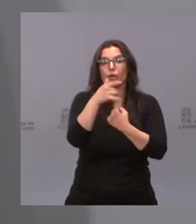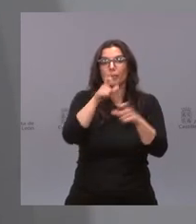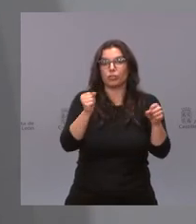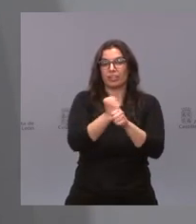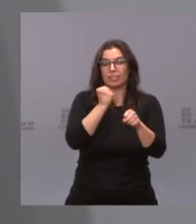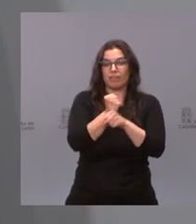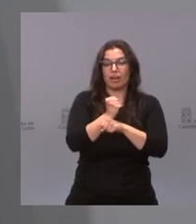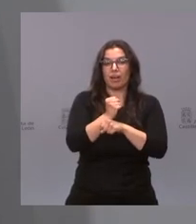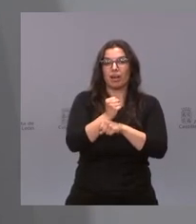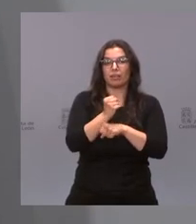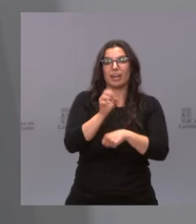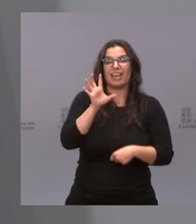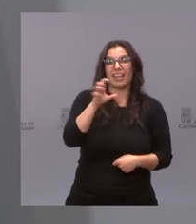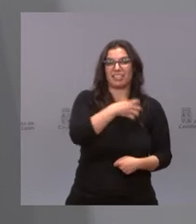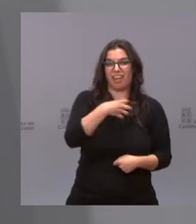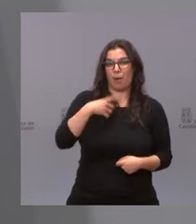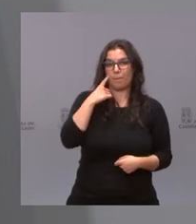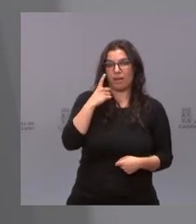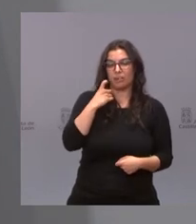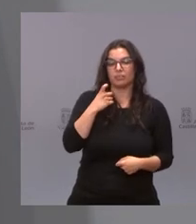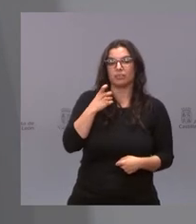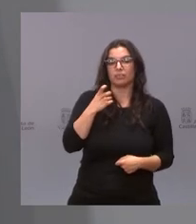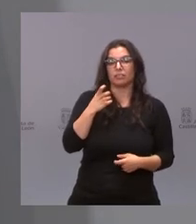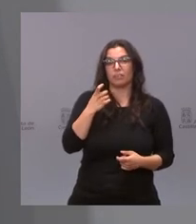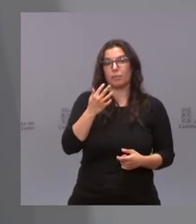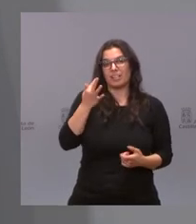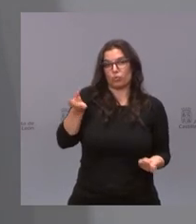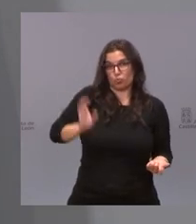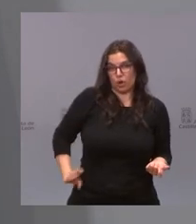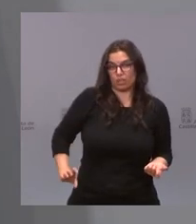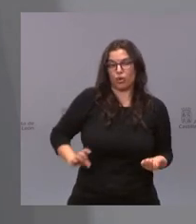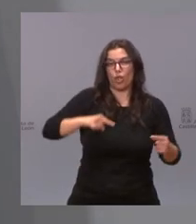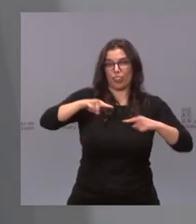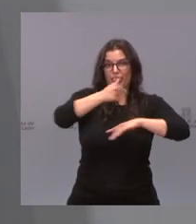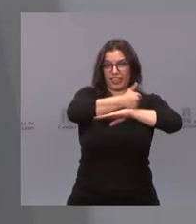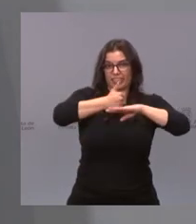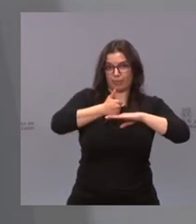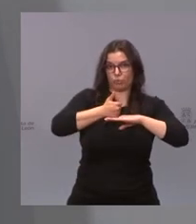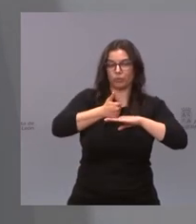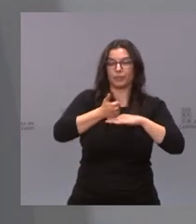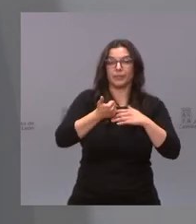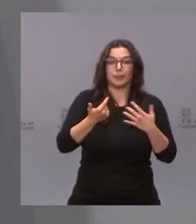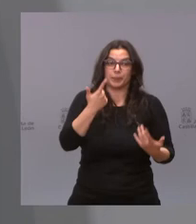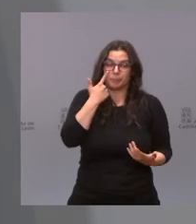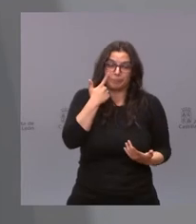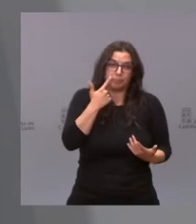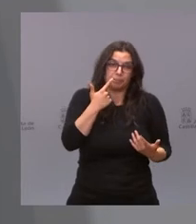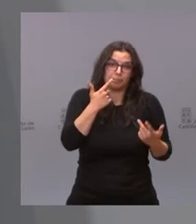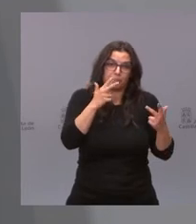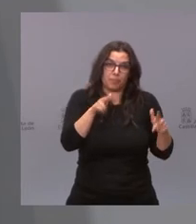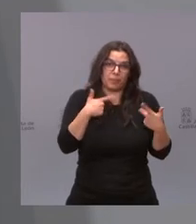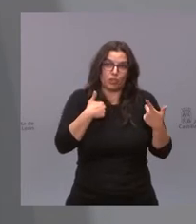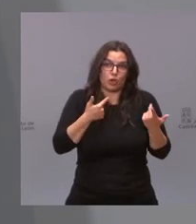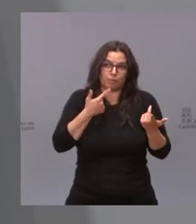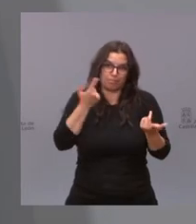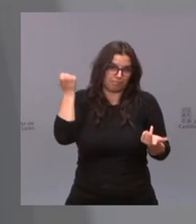de CaixaBank o de lo que está ocurriendo y del sueldo de los directivos de CaixaBank, mire, yo, permítame que no me